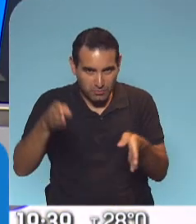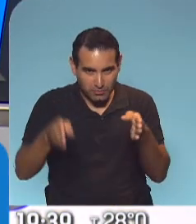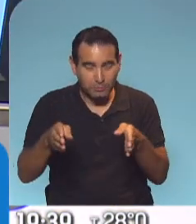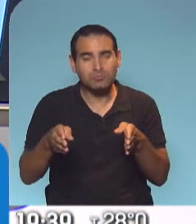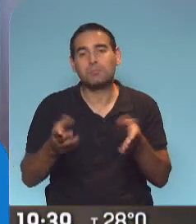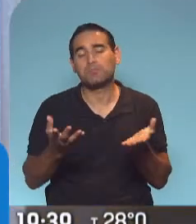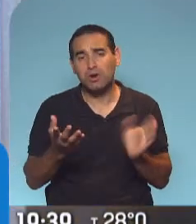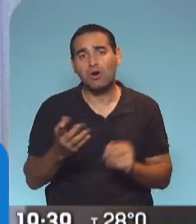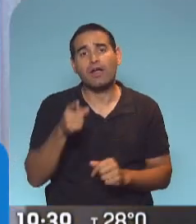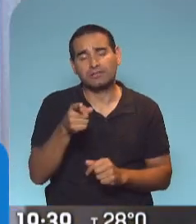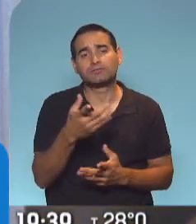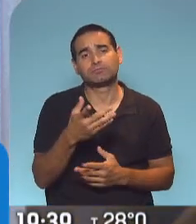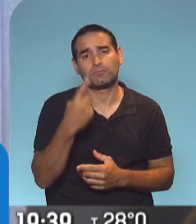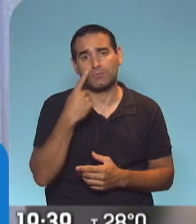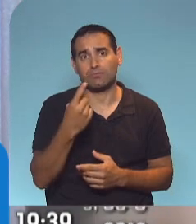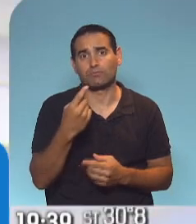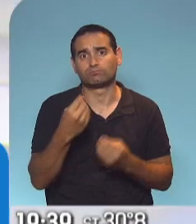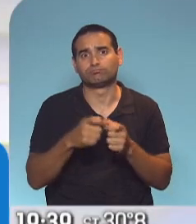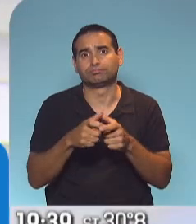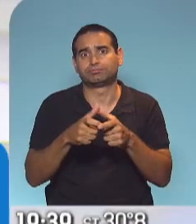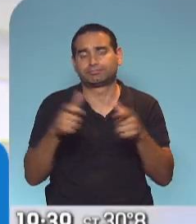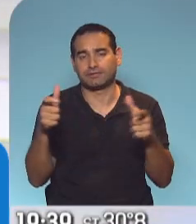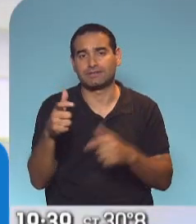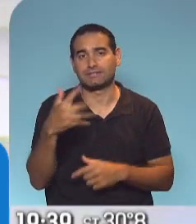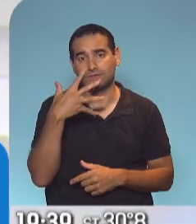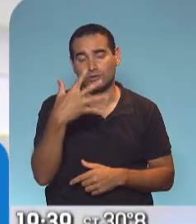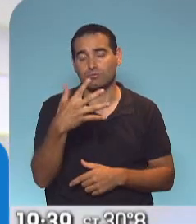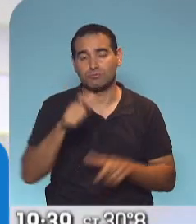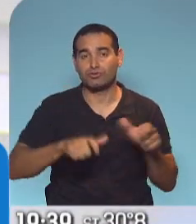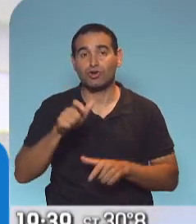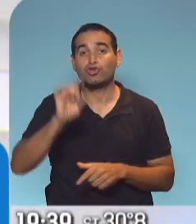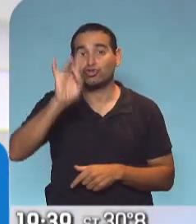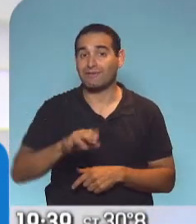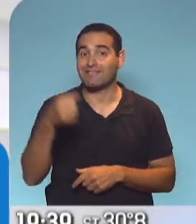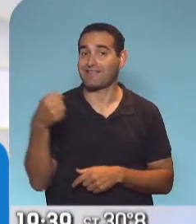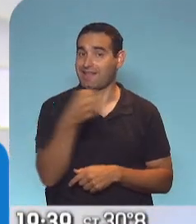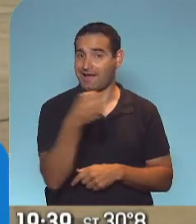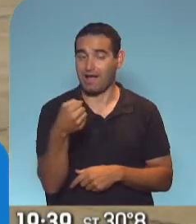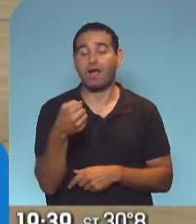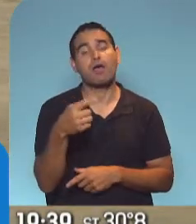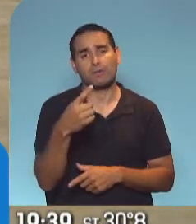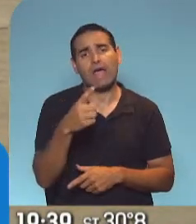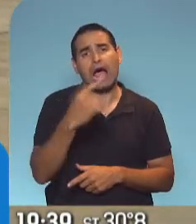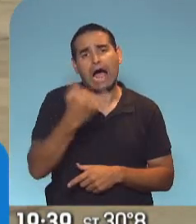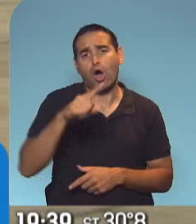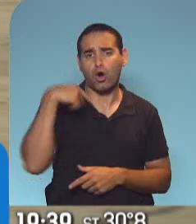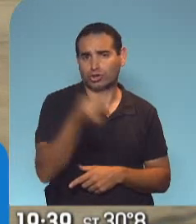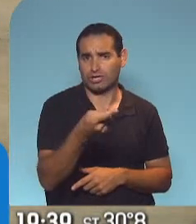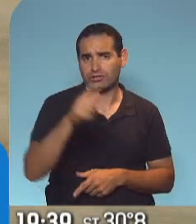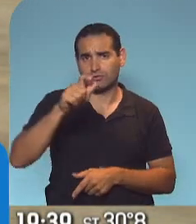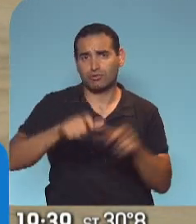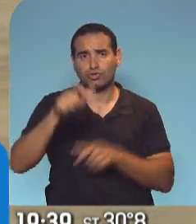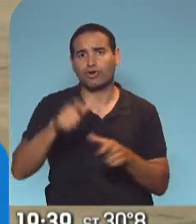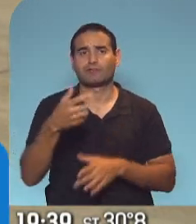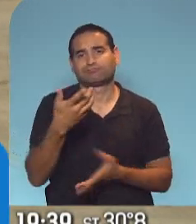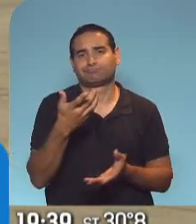Pero bueno, ese es el orden de magnitud en el que estamos solamente Aerolíneas Argentinas. Después habrá otro tanto que tiene que ver con